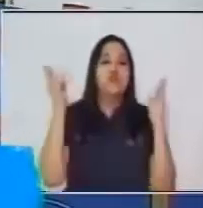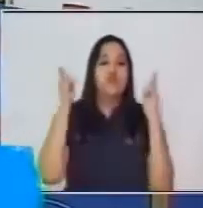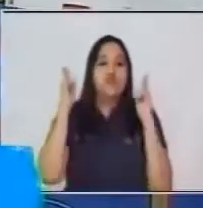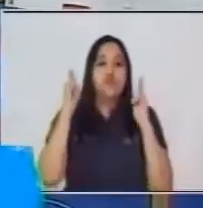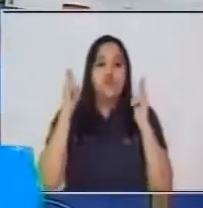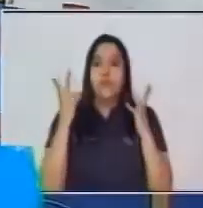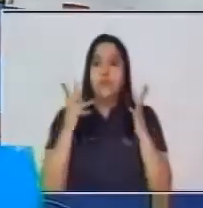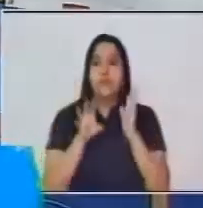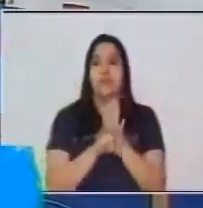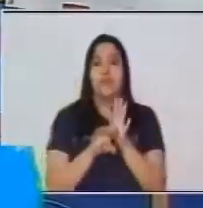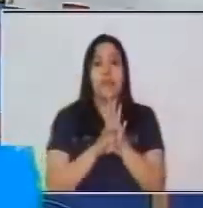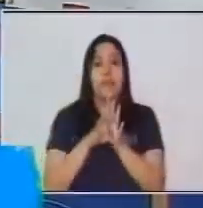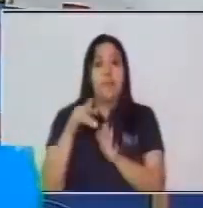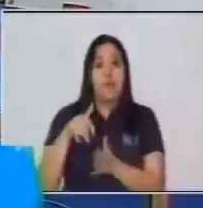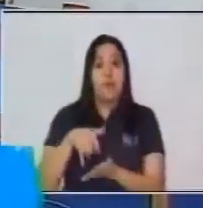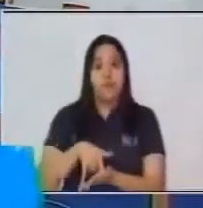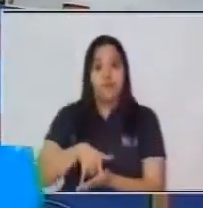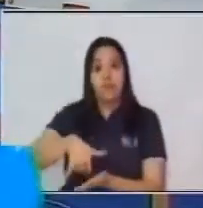¿cómo suena el teléfono?